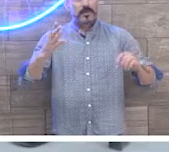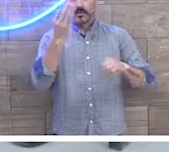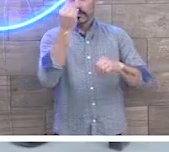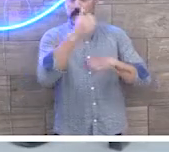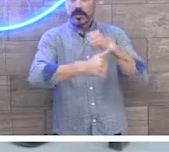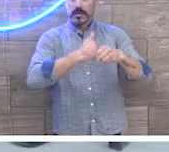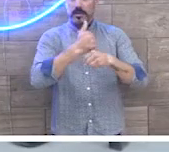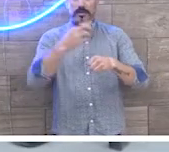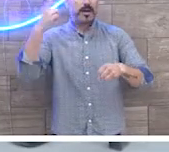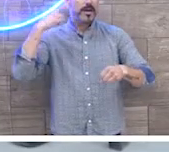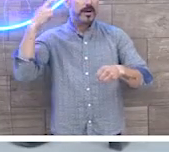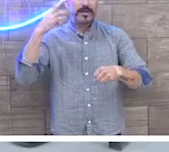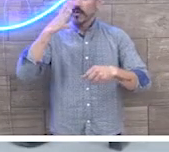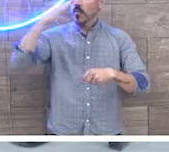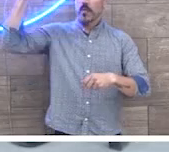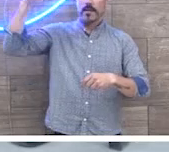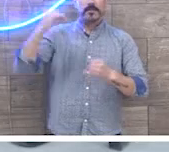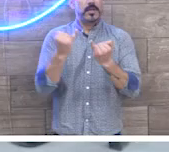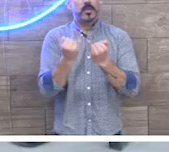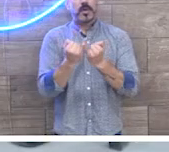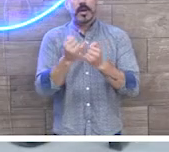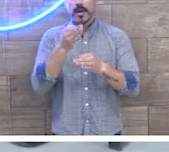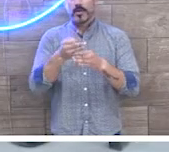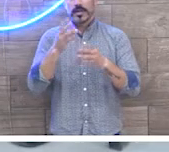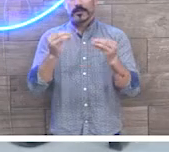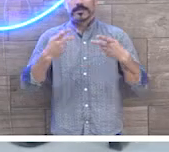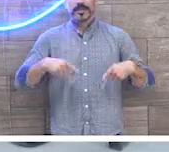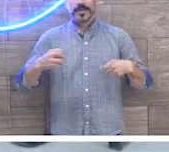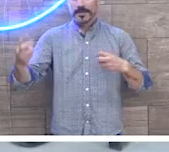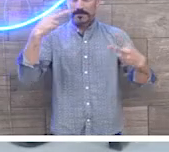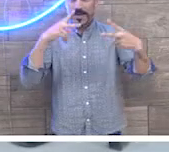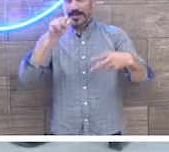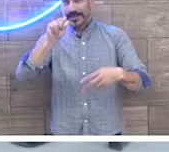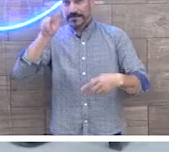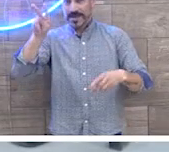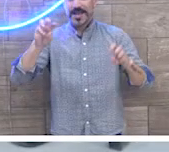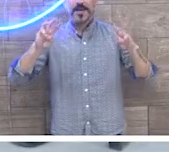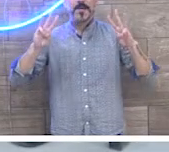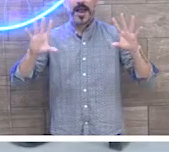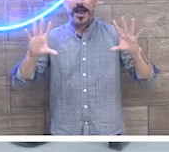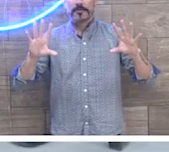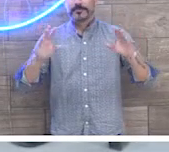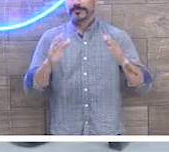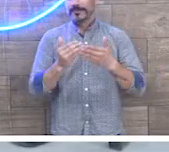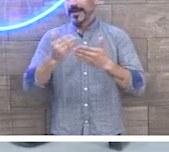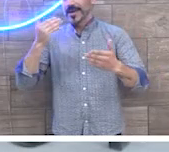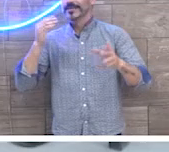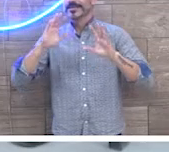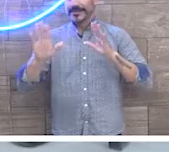Radio UAP. A lo mejor muchos de nuestros amigos televidentes conocen el formato, el programa de